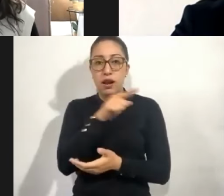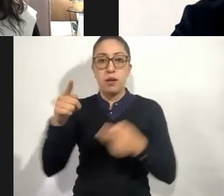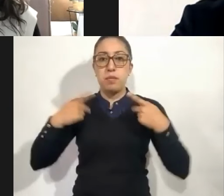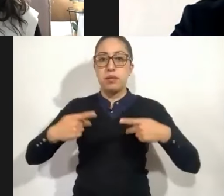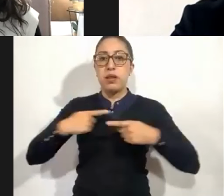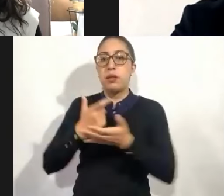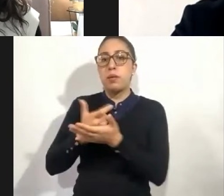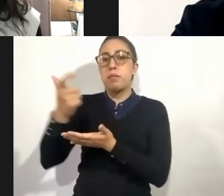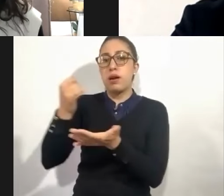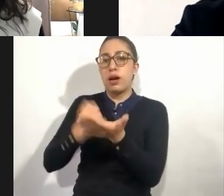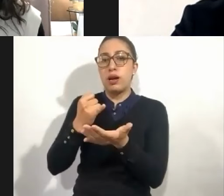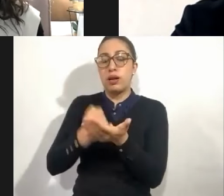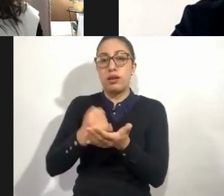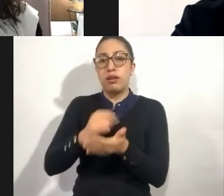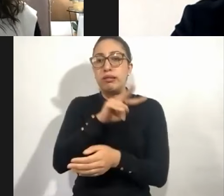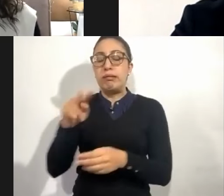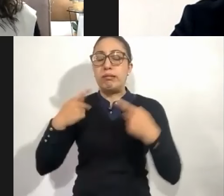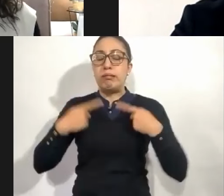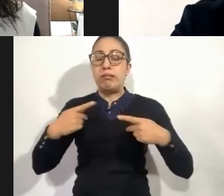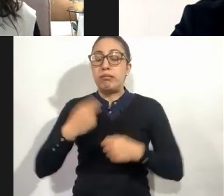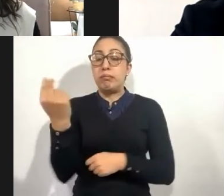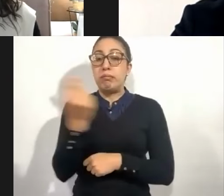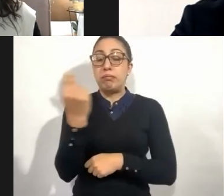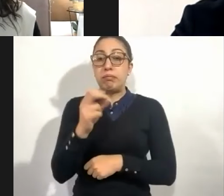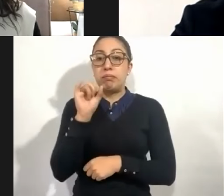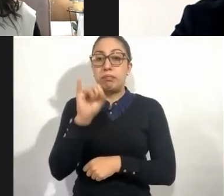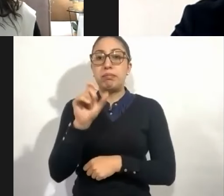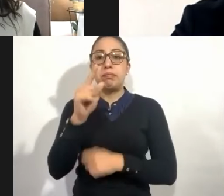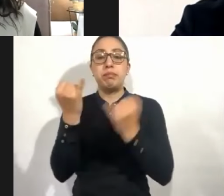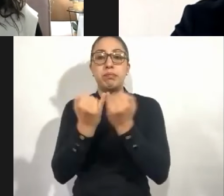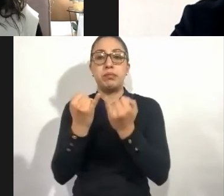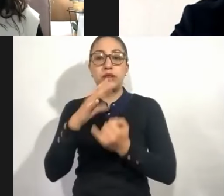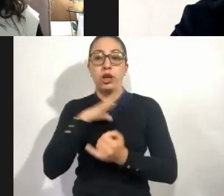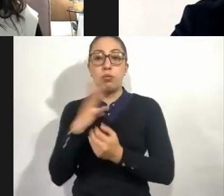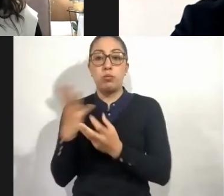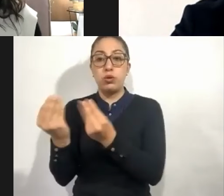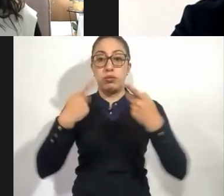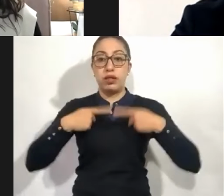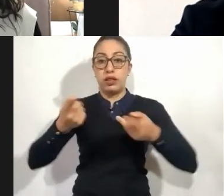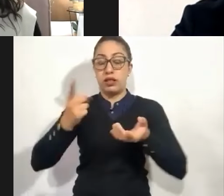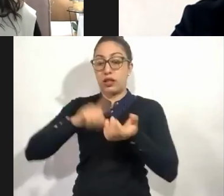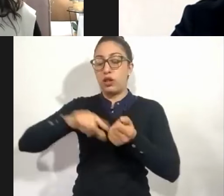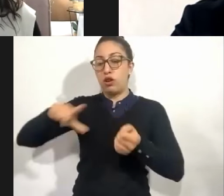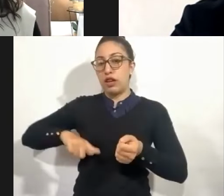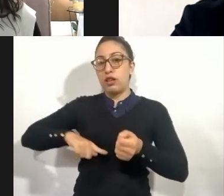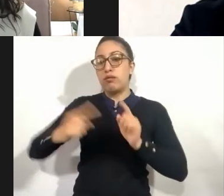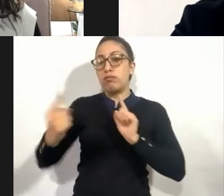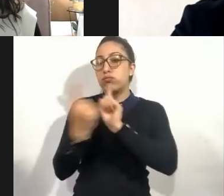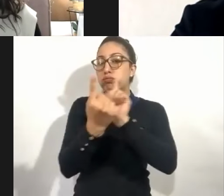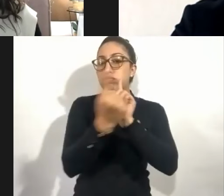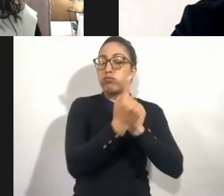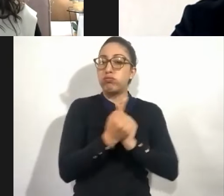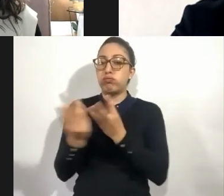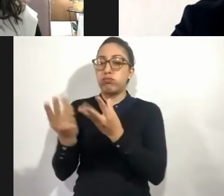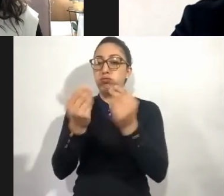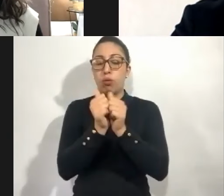necesario, pues debemos ser servidores públicos muy cercanos a la gente. En este sentido, procurador,